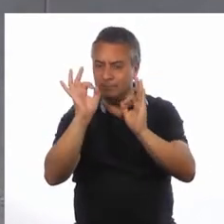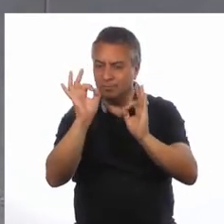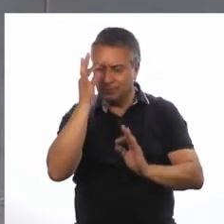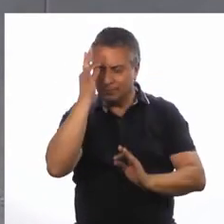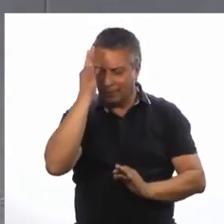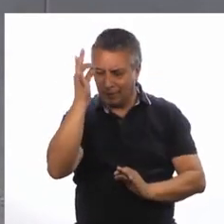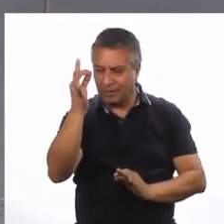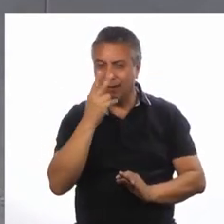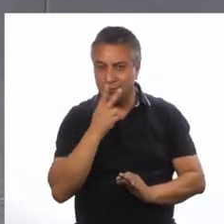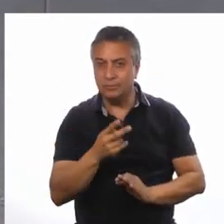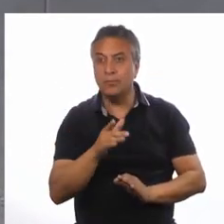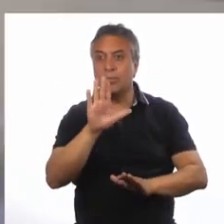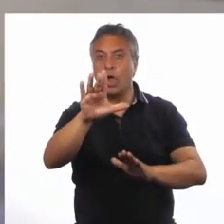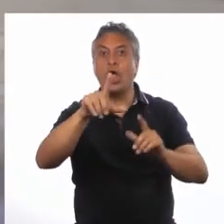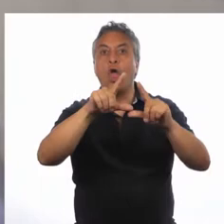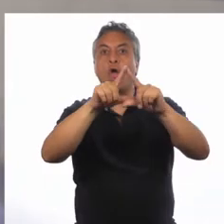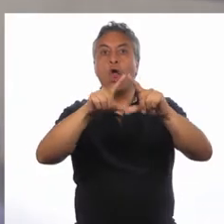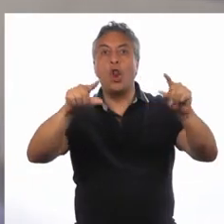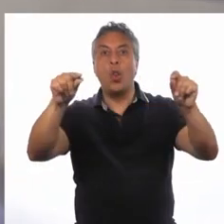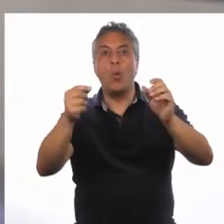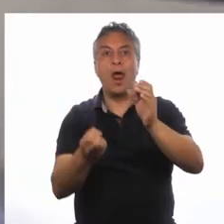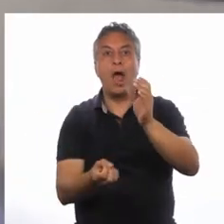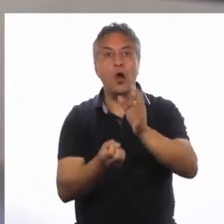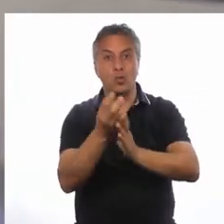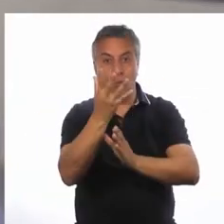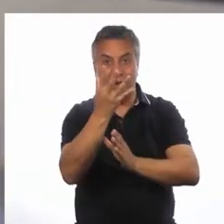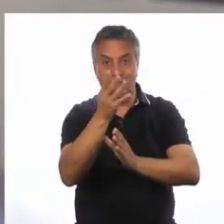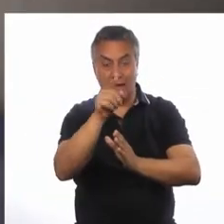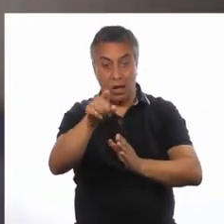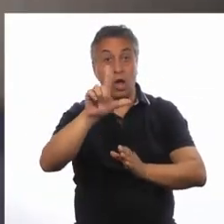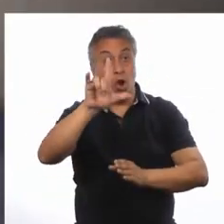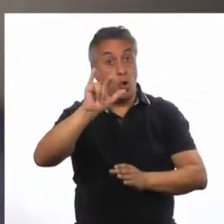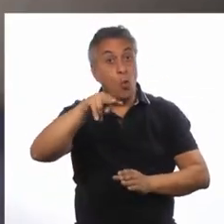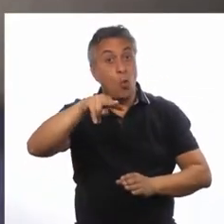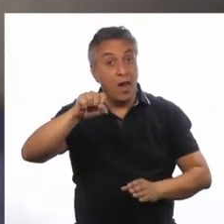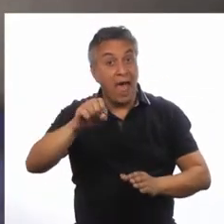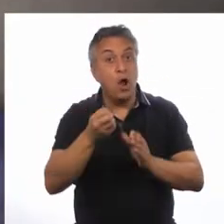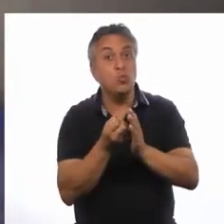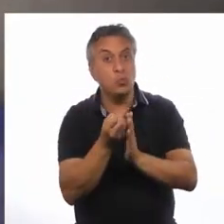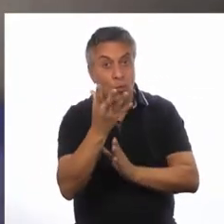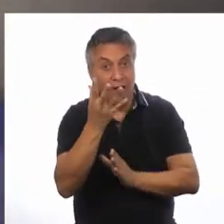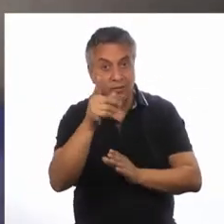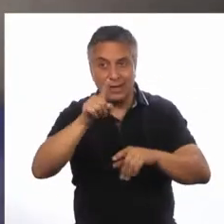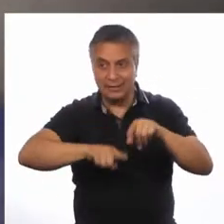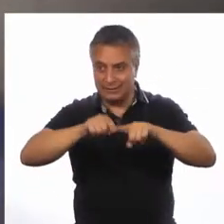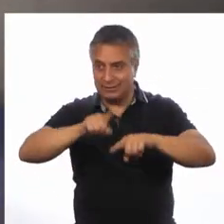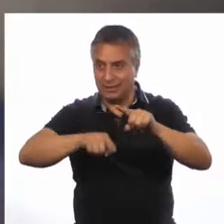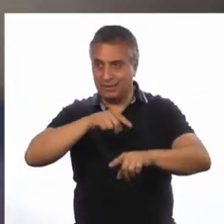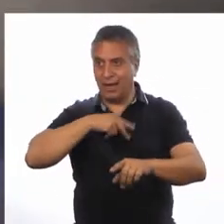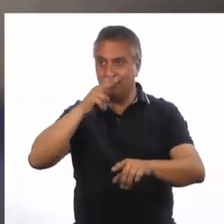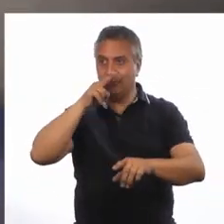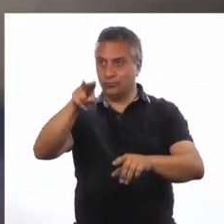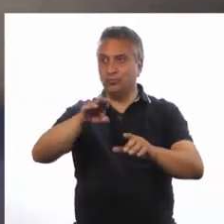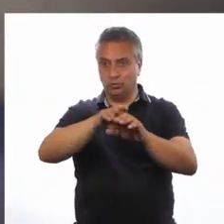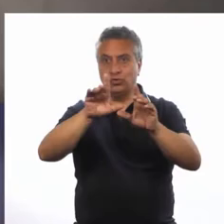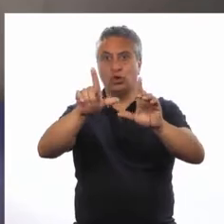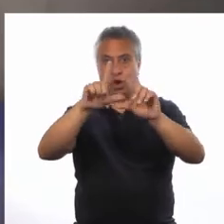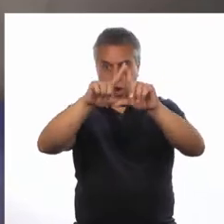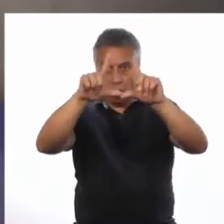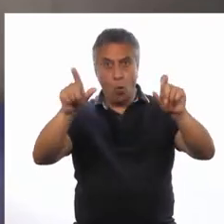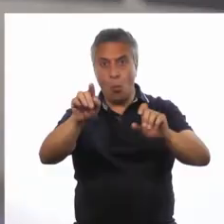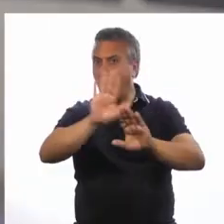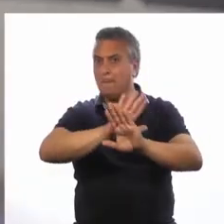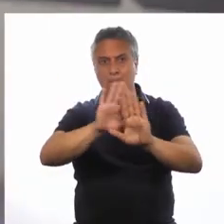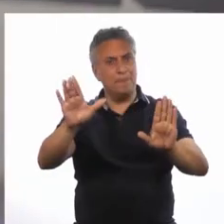Partamos con la luna nueva. Durante la fase de luna nueva, desde la Tierra, la luna está completamente